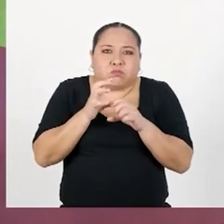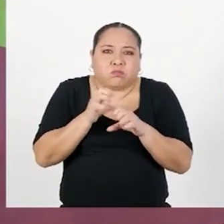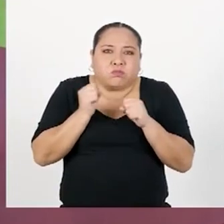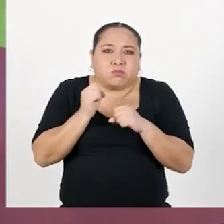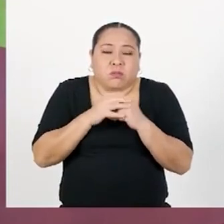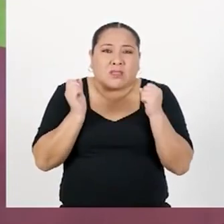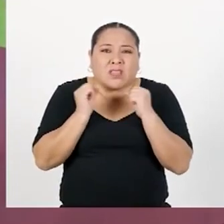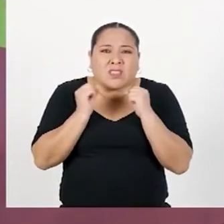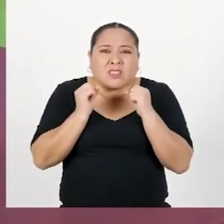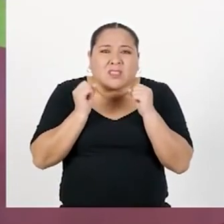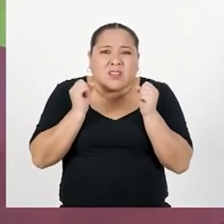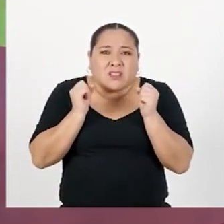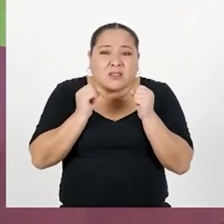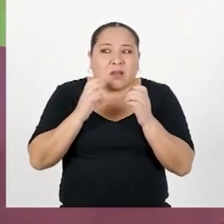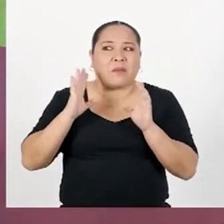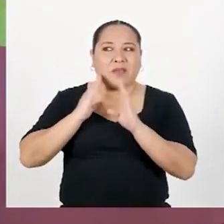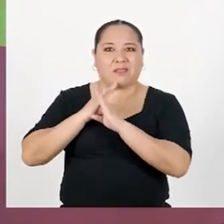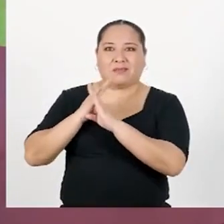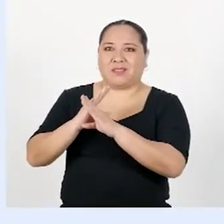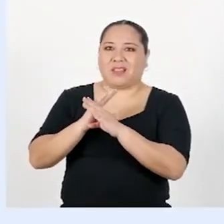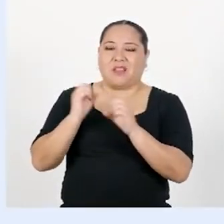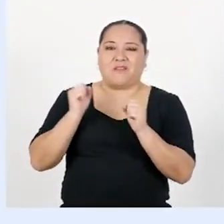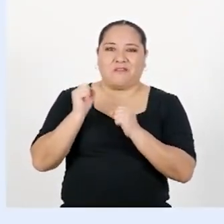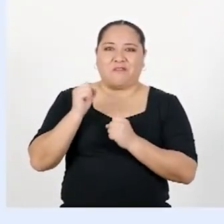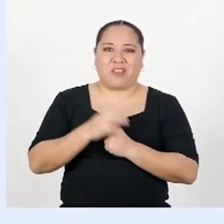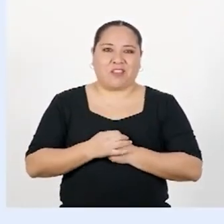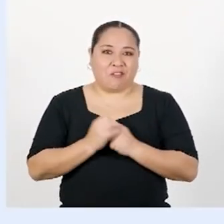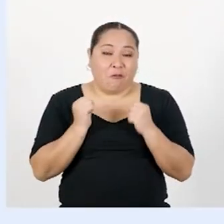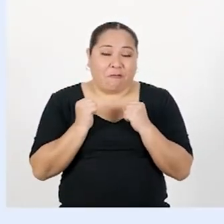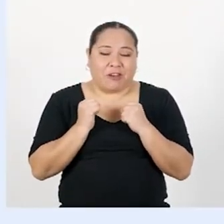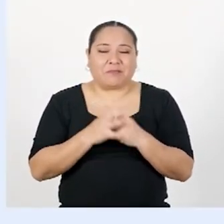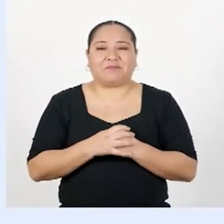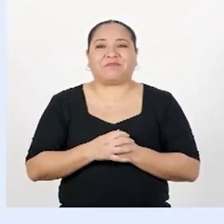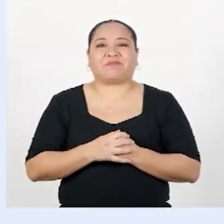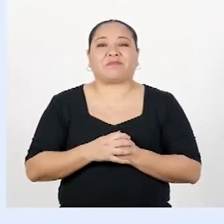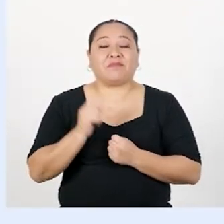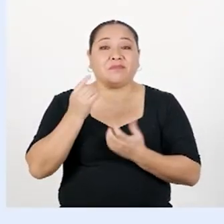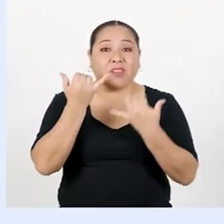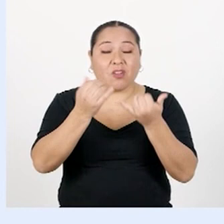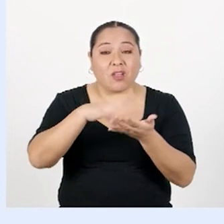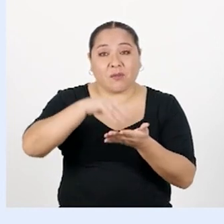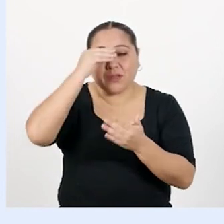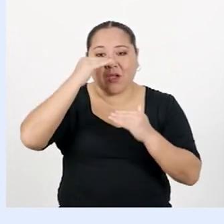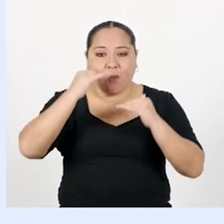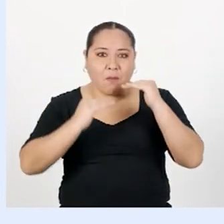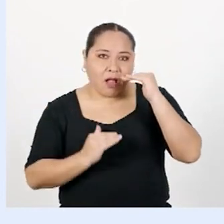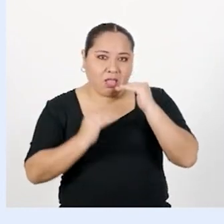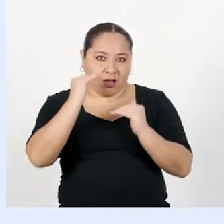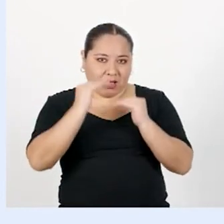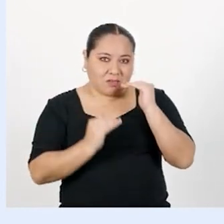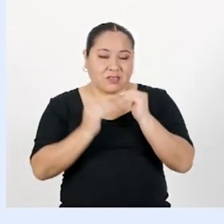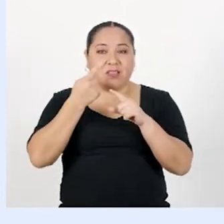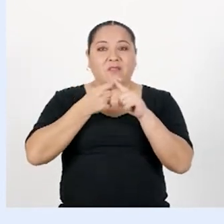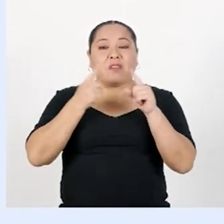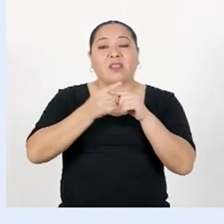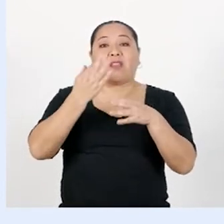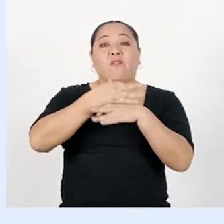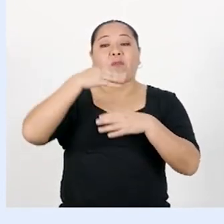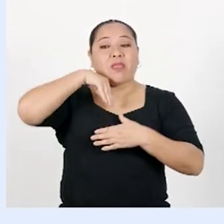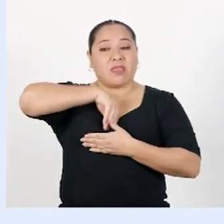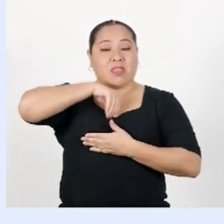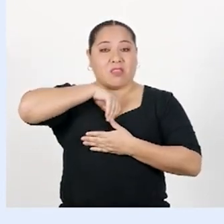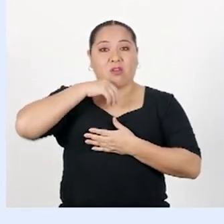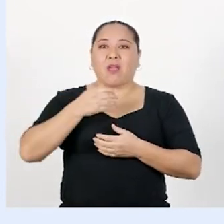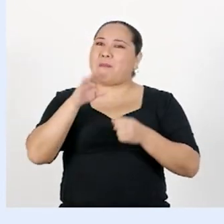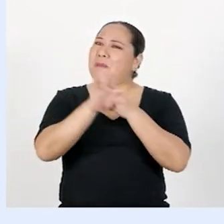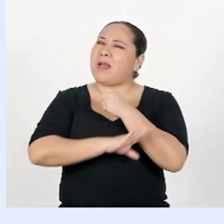musculares, como temblar para combatir el frío. Hoy hemos aprendido que el balance entre los diferentes sistemas del cuerpo